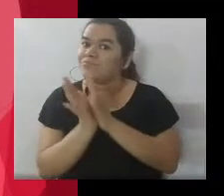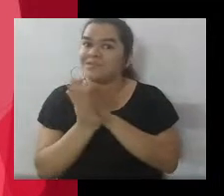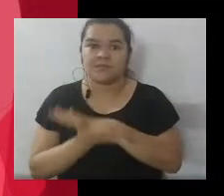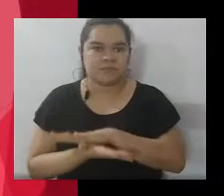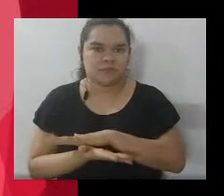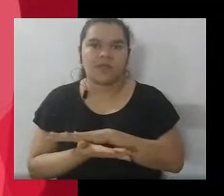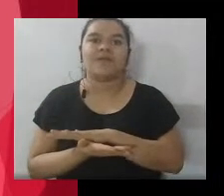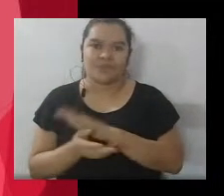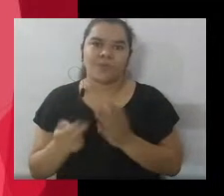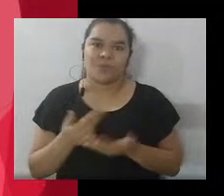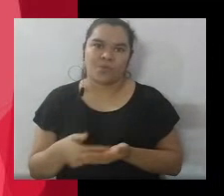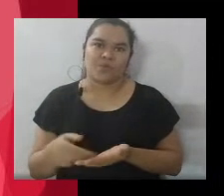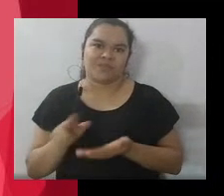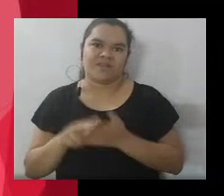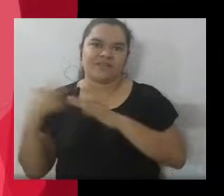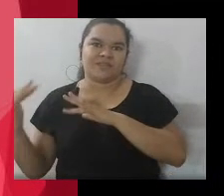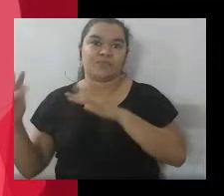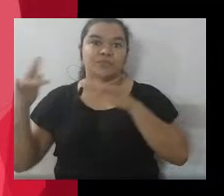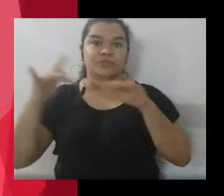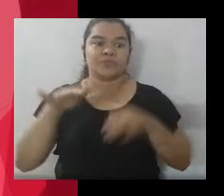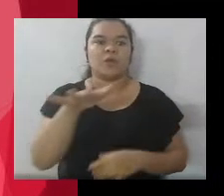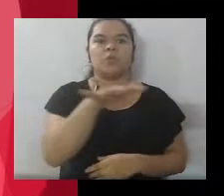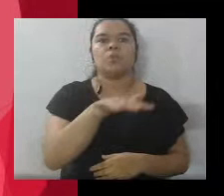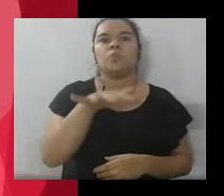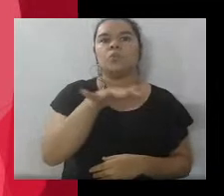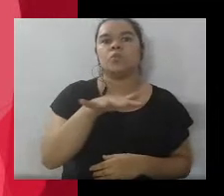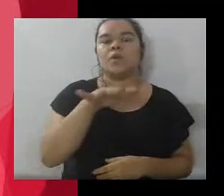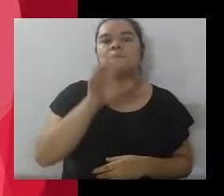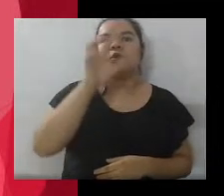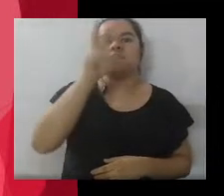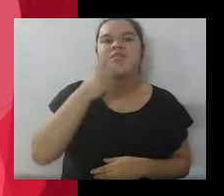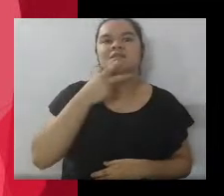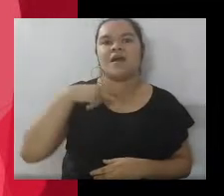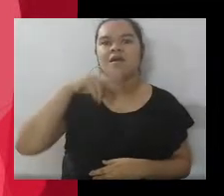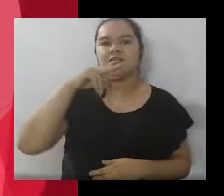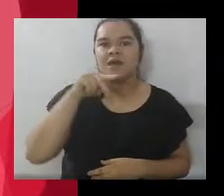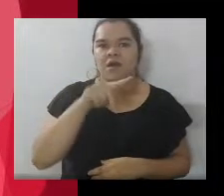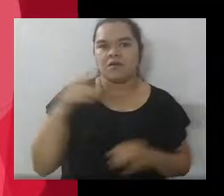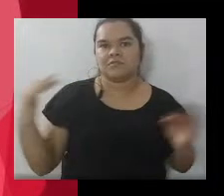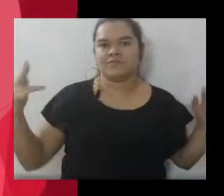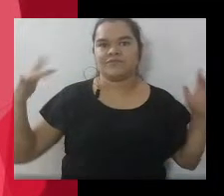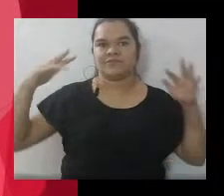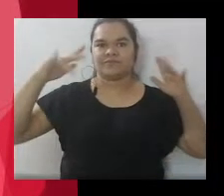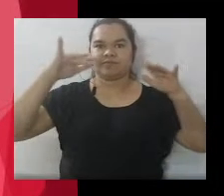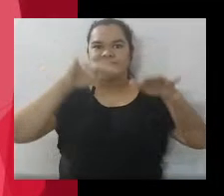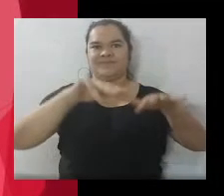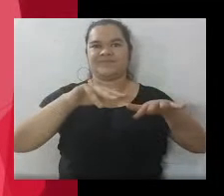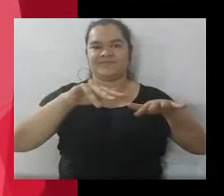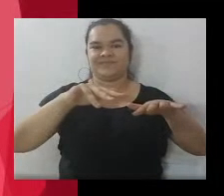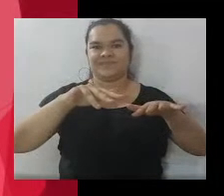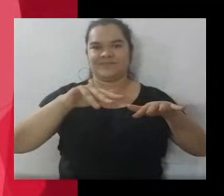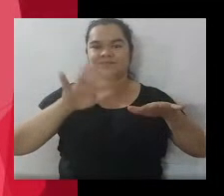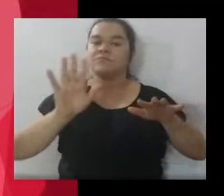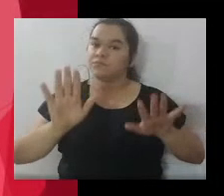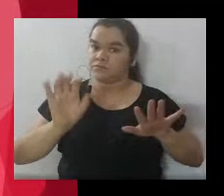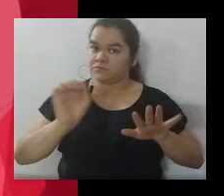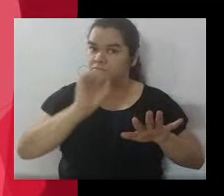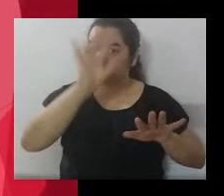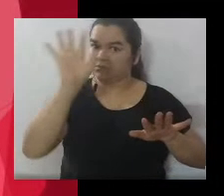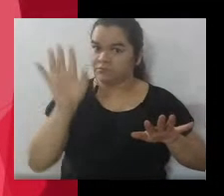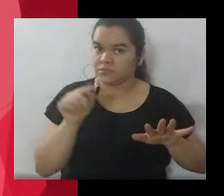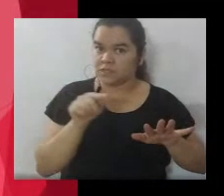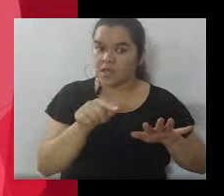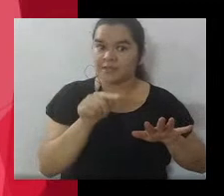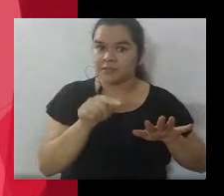estaríamos visitando la ciudad de San Juan en el 10º encuentro de estudiantes de agrimensura. Cabe aclarar que en este encuentro